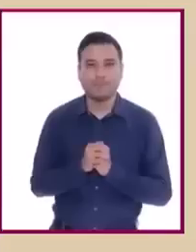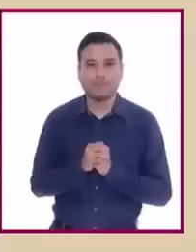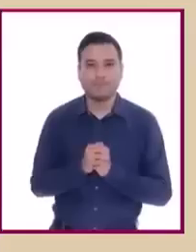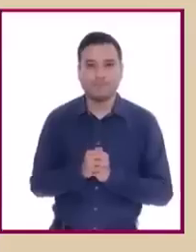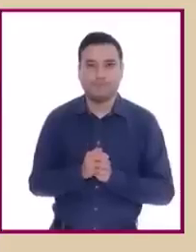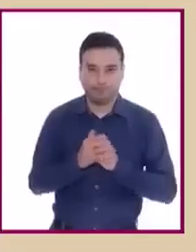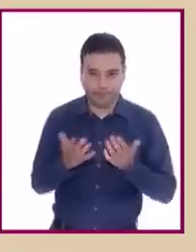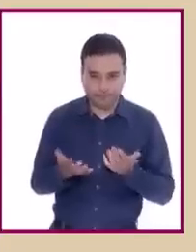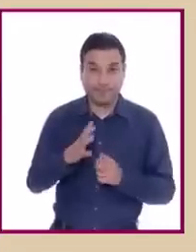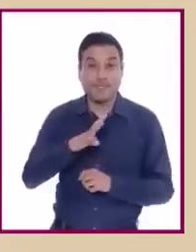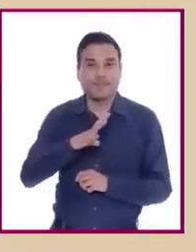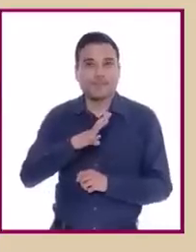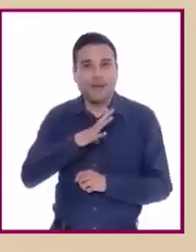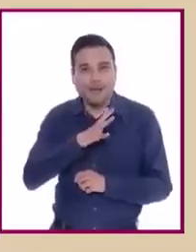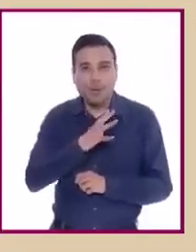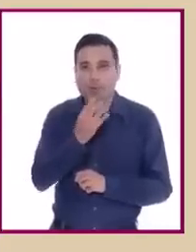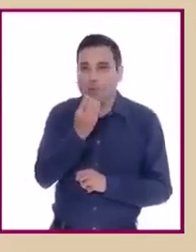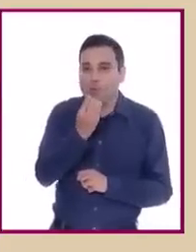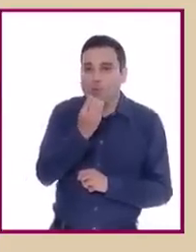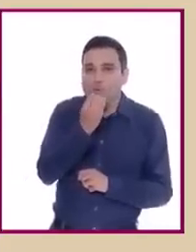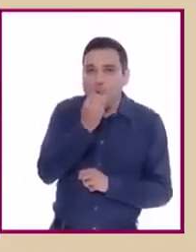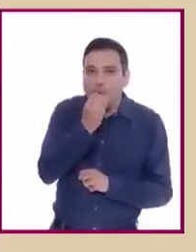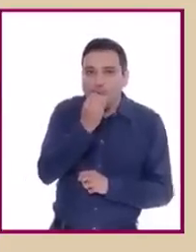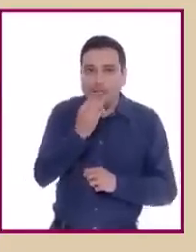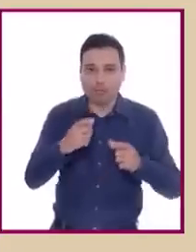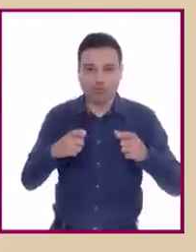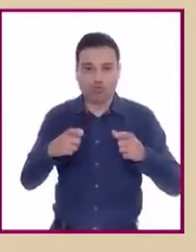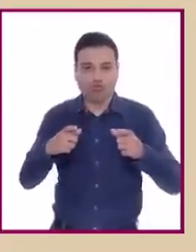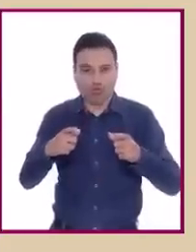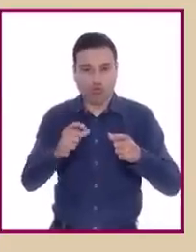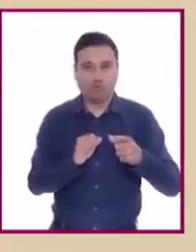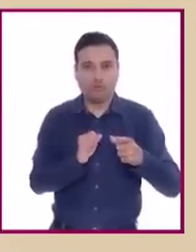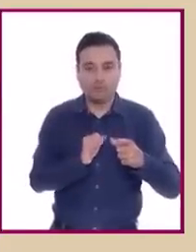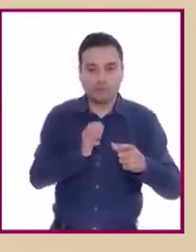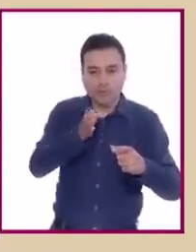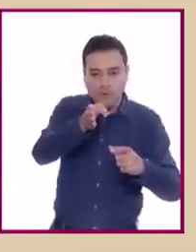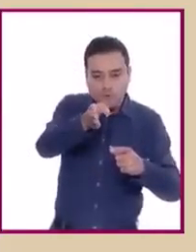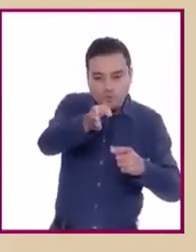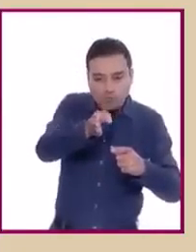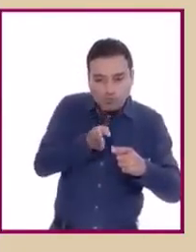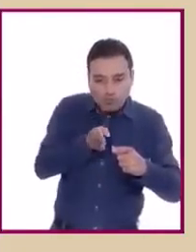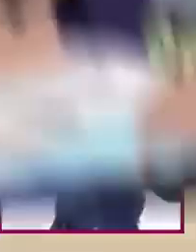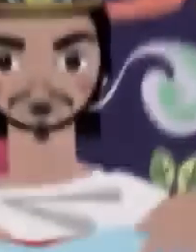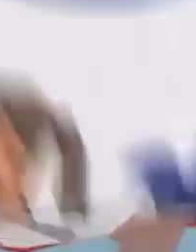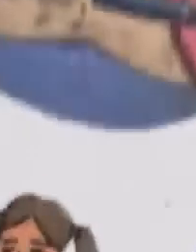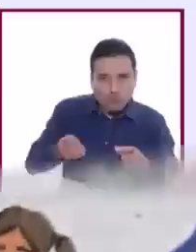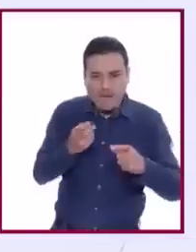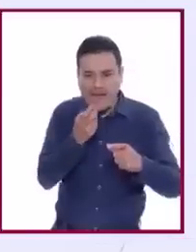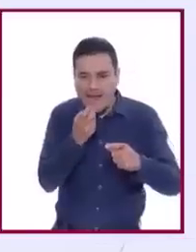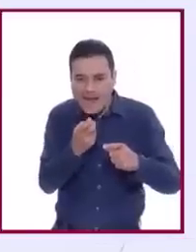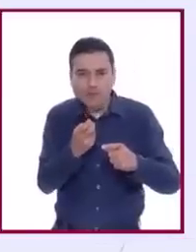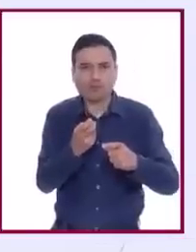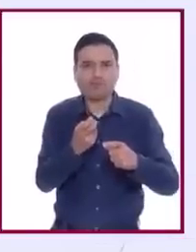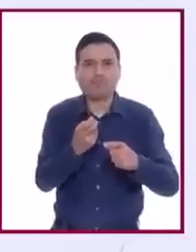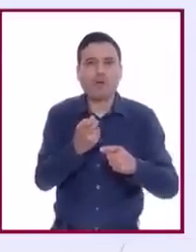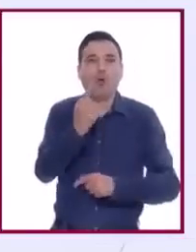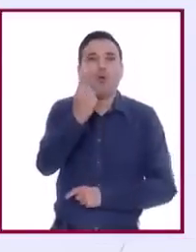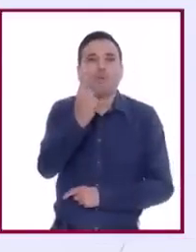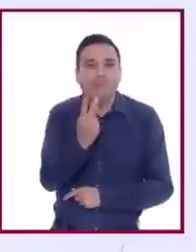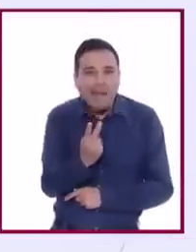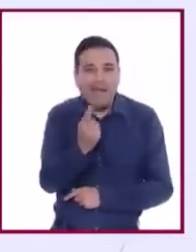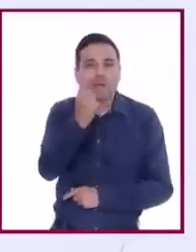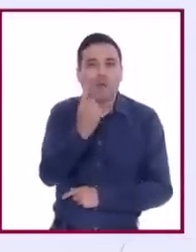raciones que comen pueden ellos determinar A qué corresponden en números fraccionarios También es